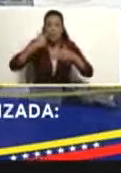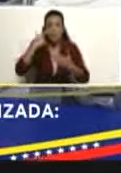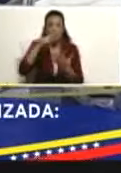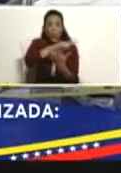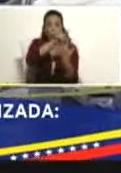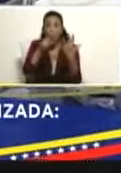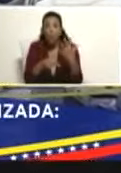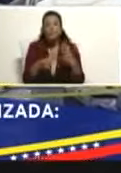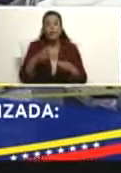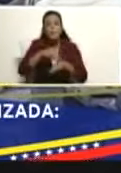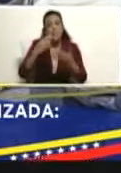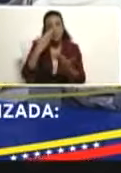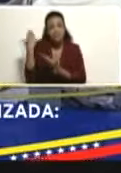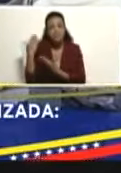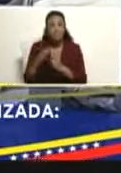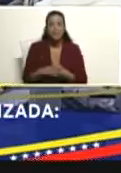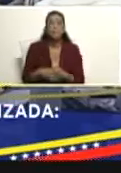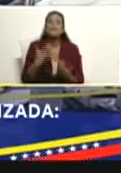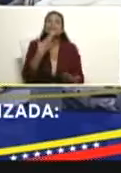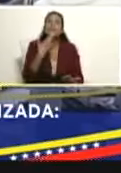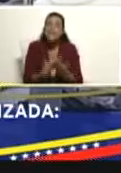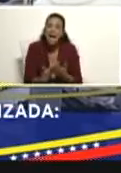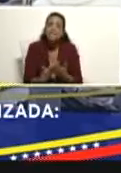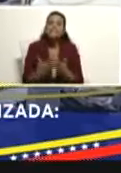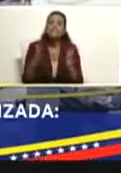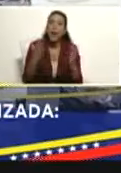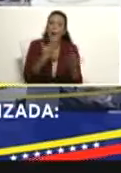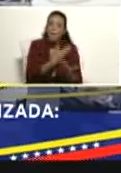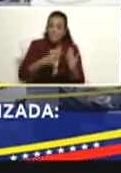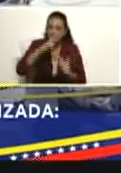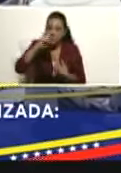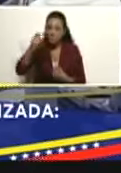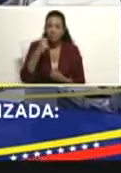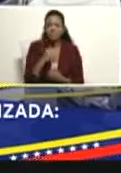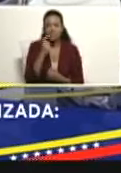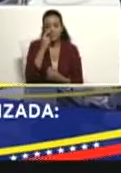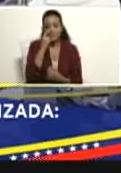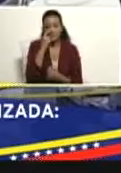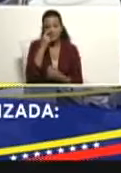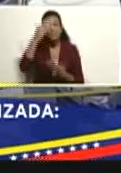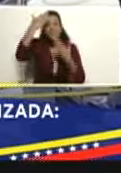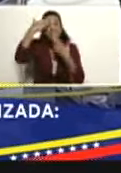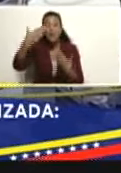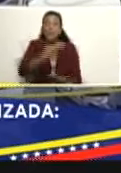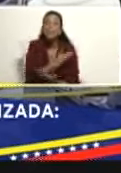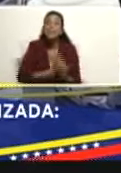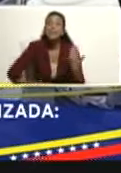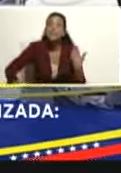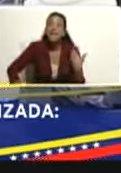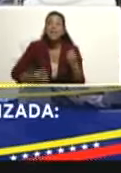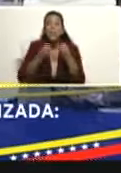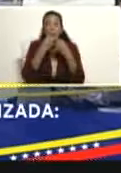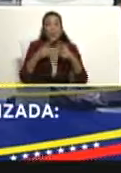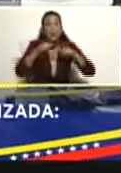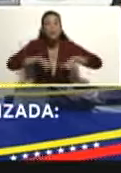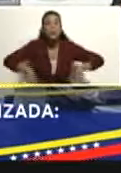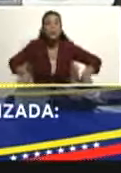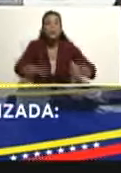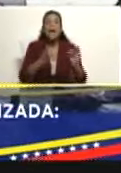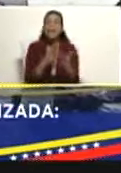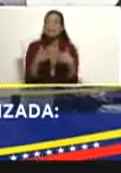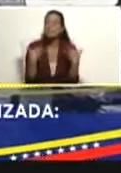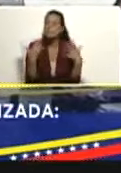Le paso a nuestra ministra y gracias, muchísimas gracias, presidente. Un saludo, presidente. Bueno, aquí estamos muy